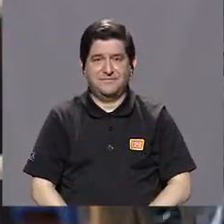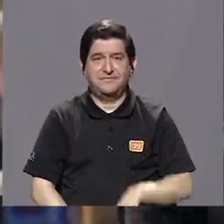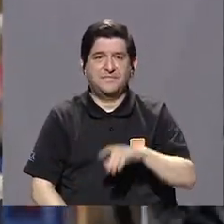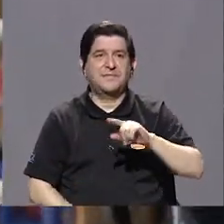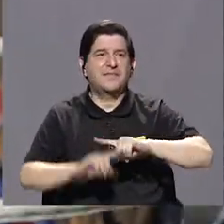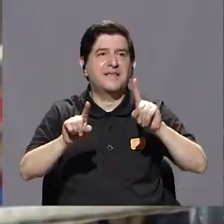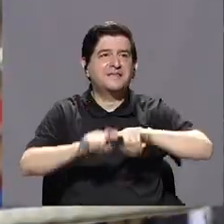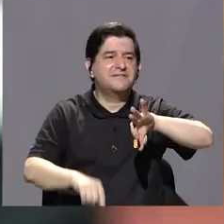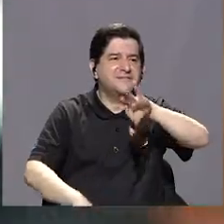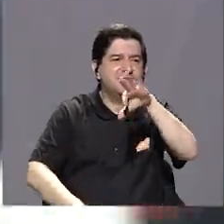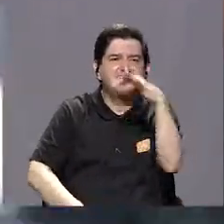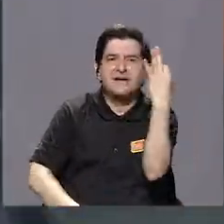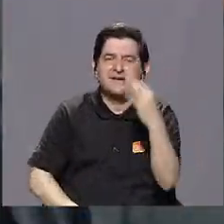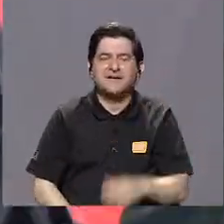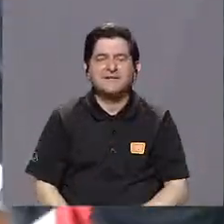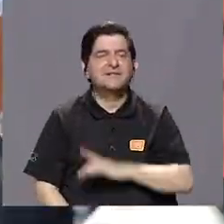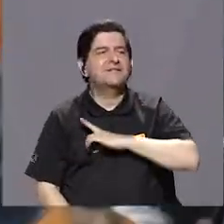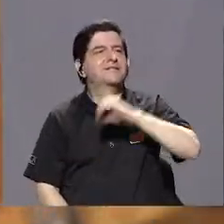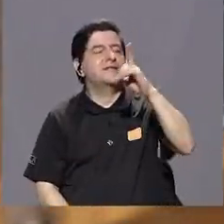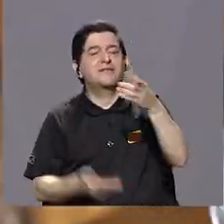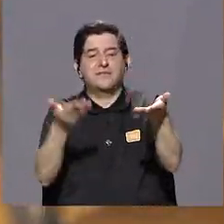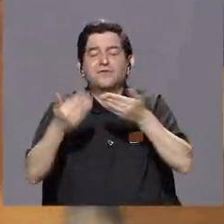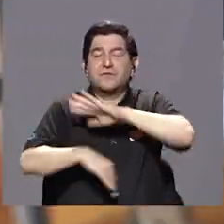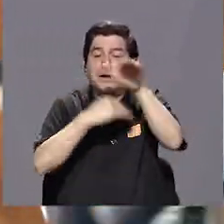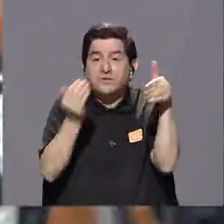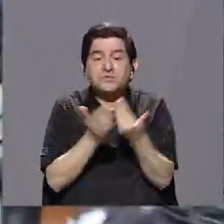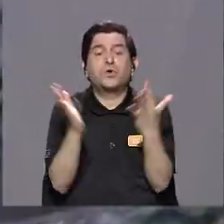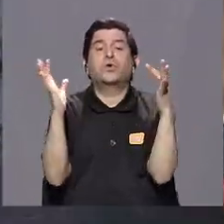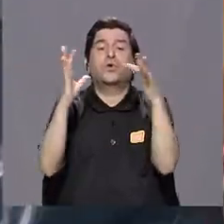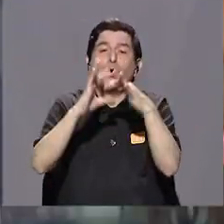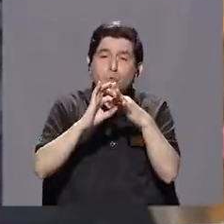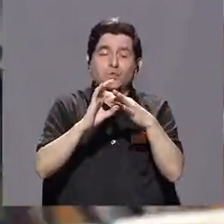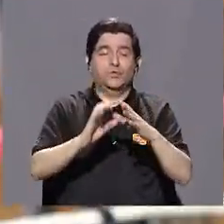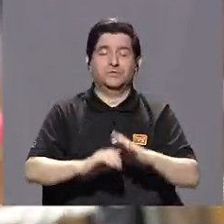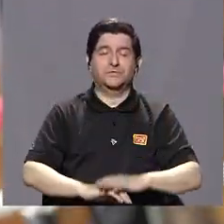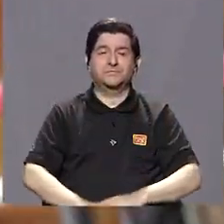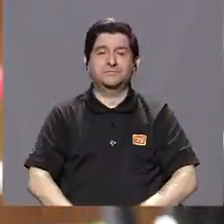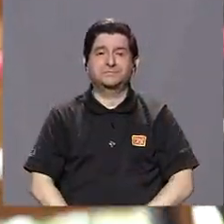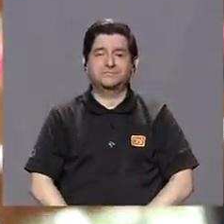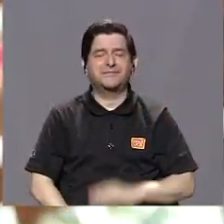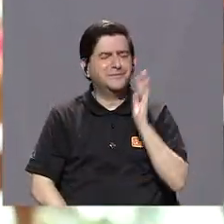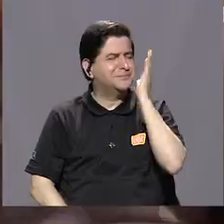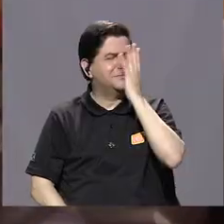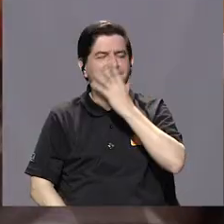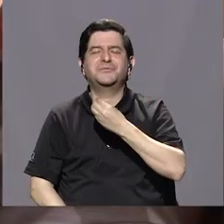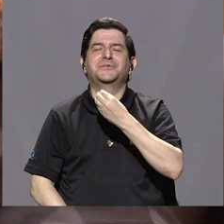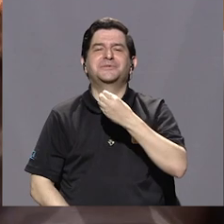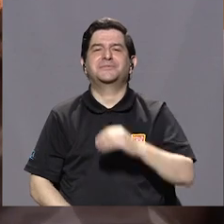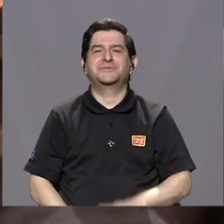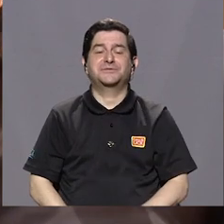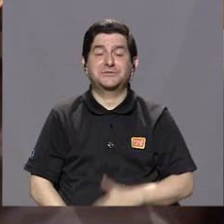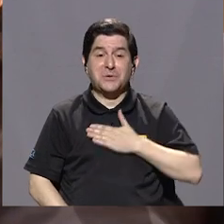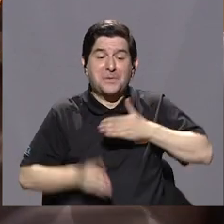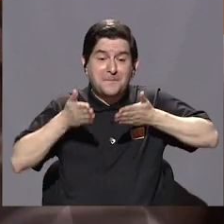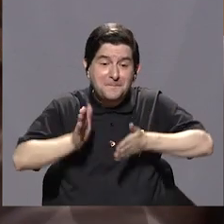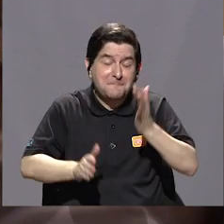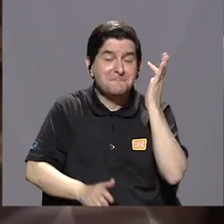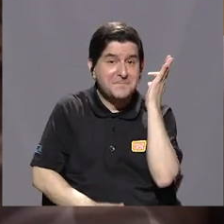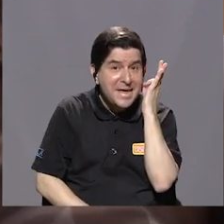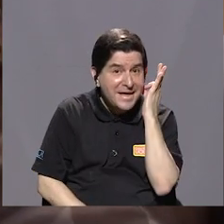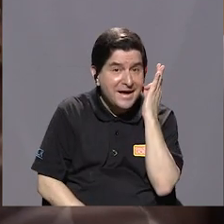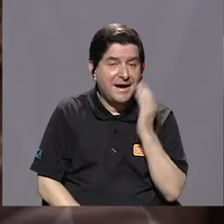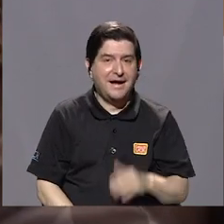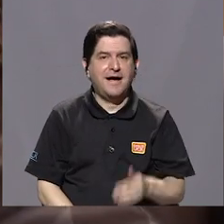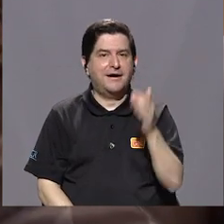u otra forma, Dios nos ha dado todo juntos y es muy hermoso. Y mi hija tiene